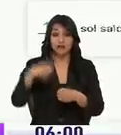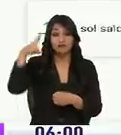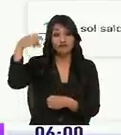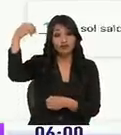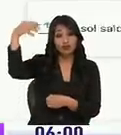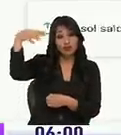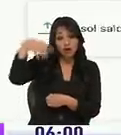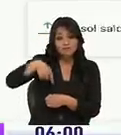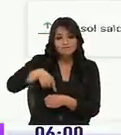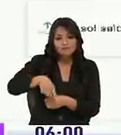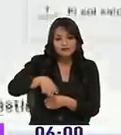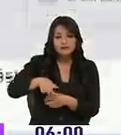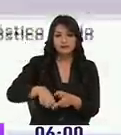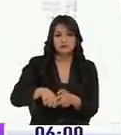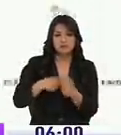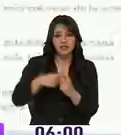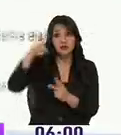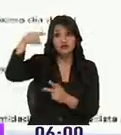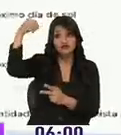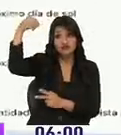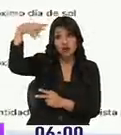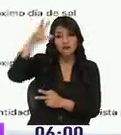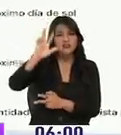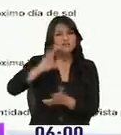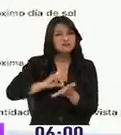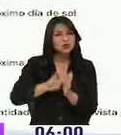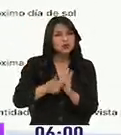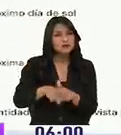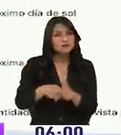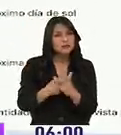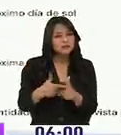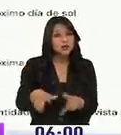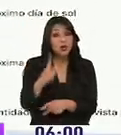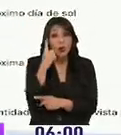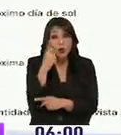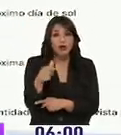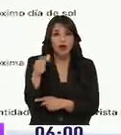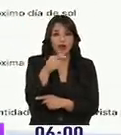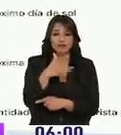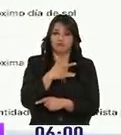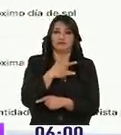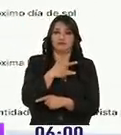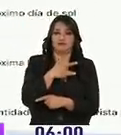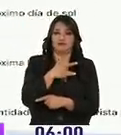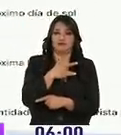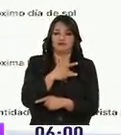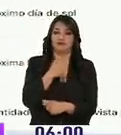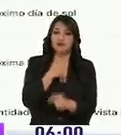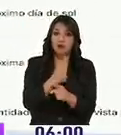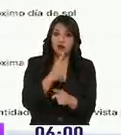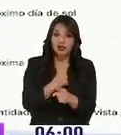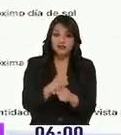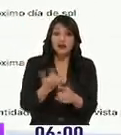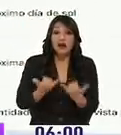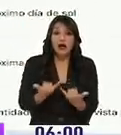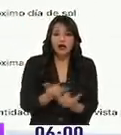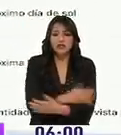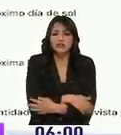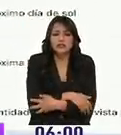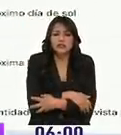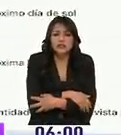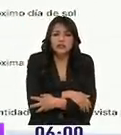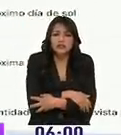3 minutos, así que mire, ahí estamos. 1 grado es la sensación térmica, por eso usted llegó diciendo que